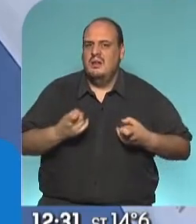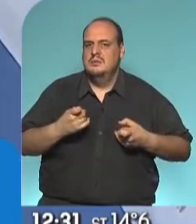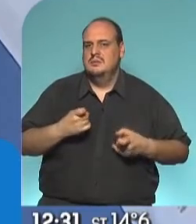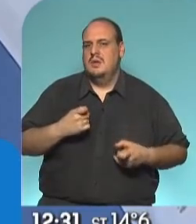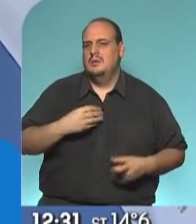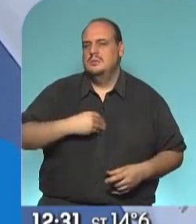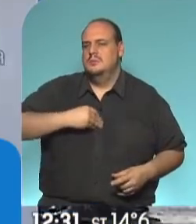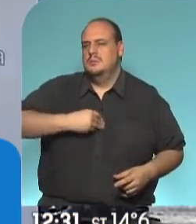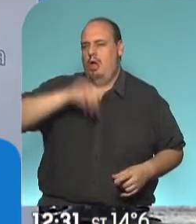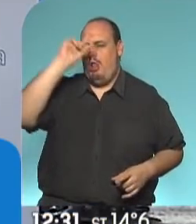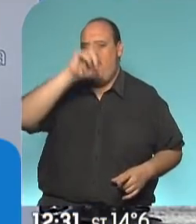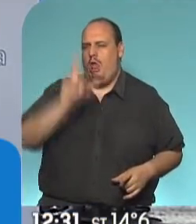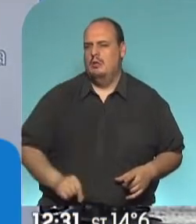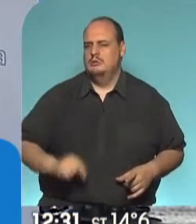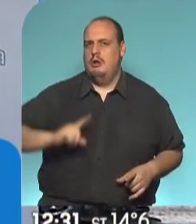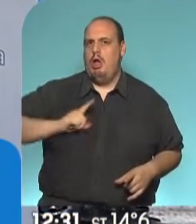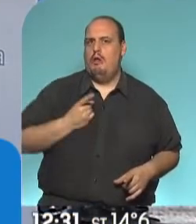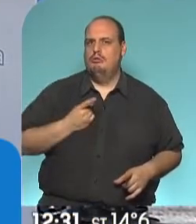nacional, convicción.